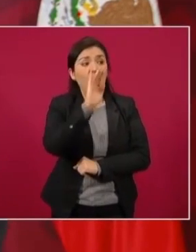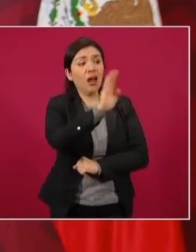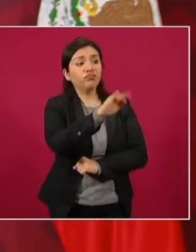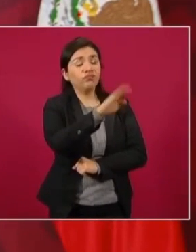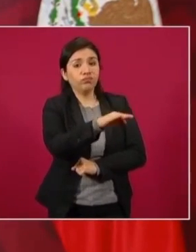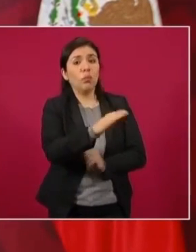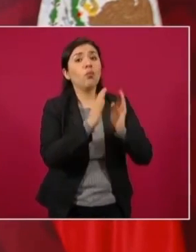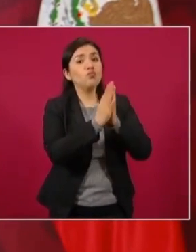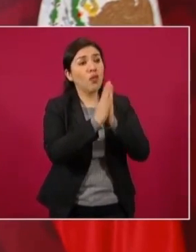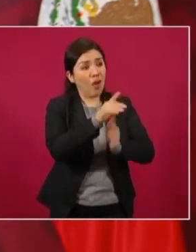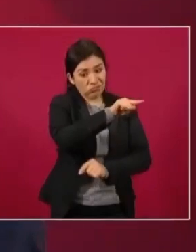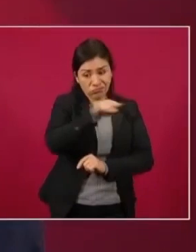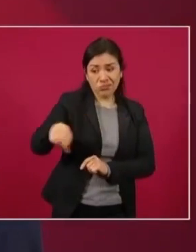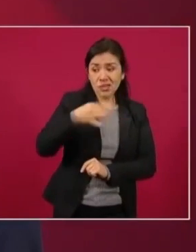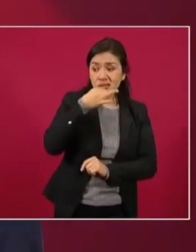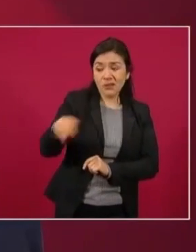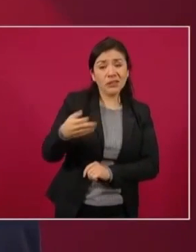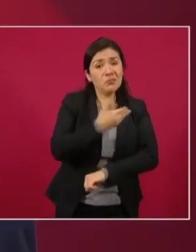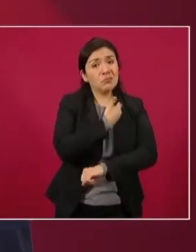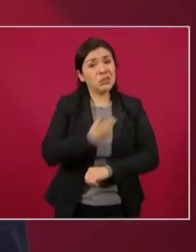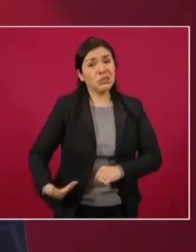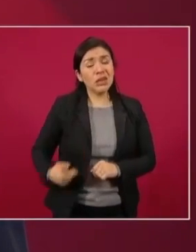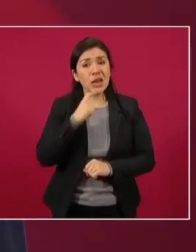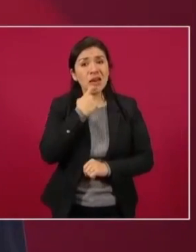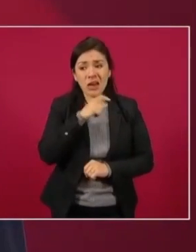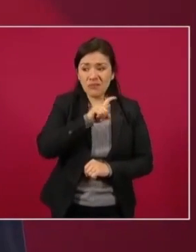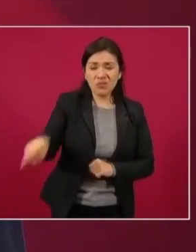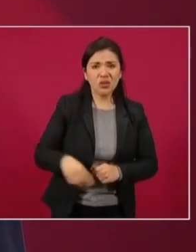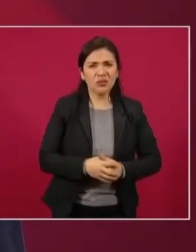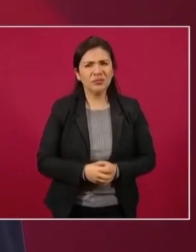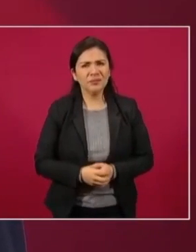que me llame la atención ah